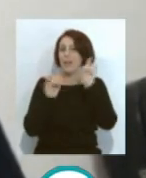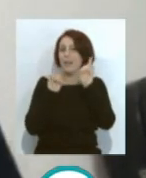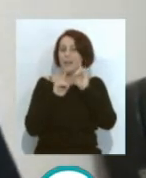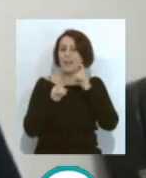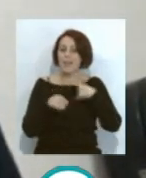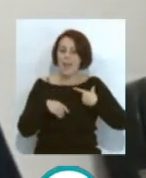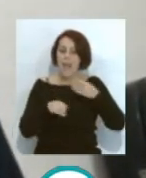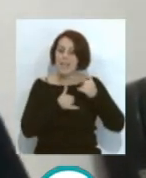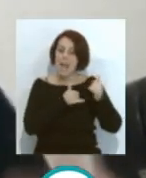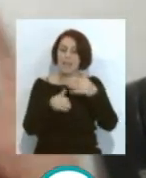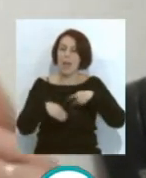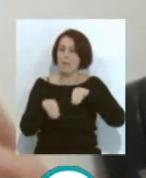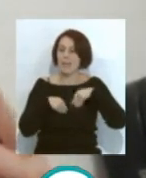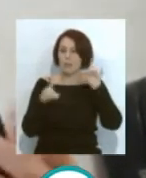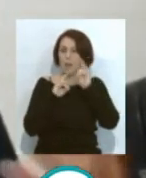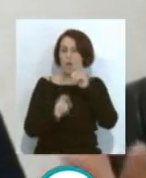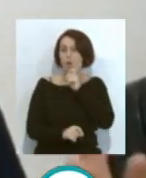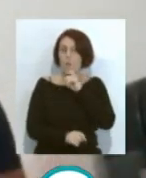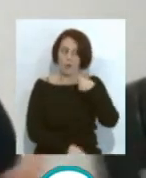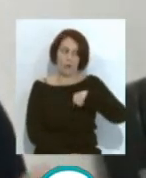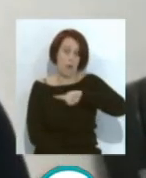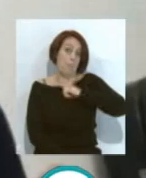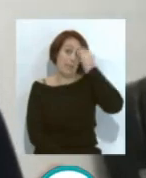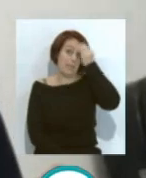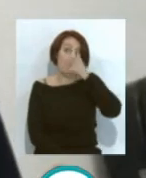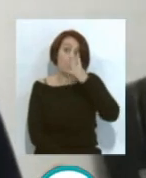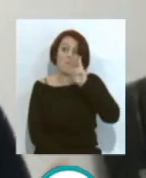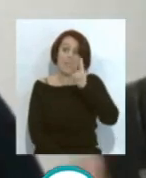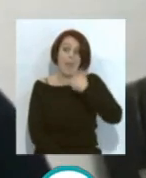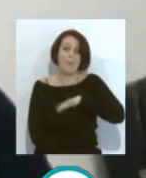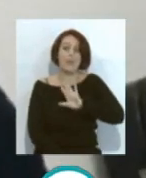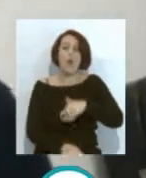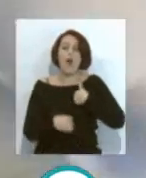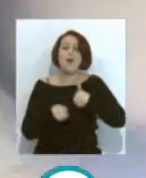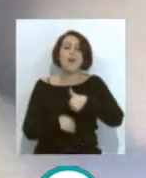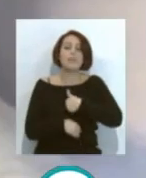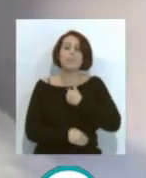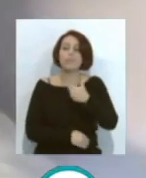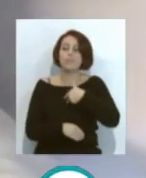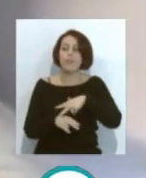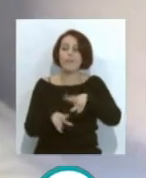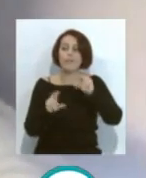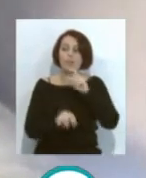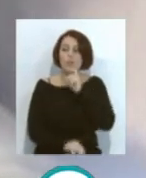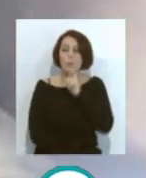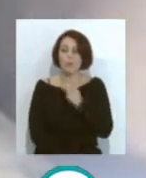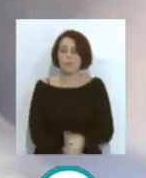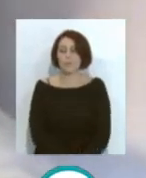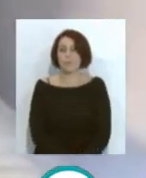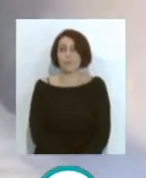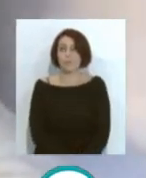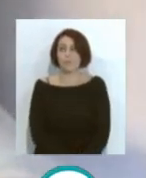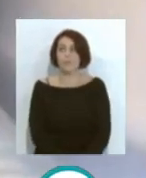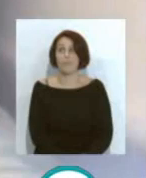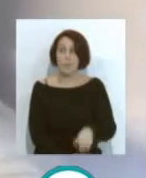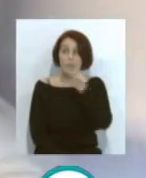Nos hacemos una idea por lo que estamos viendo ya, pero en el proceso, que cuando llegue a término. Pues bueno, evidentemente, como es un paso